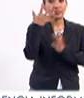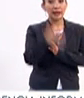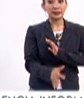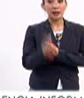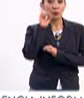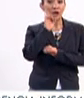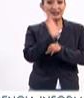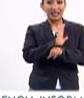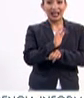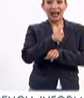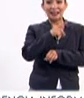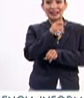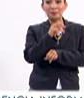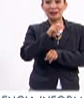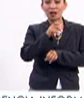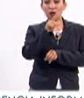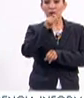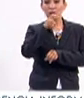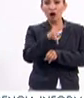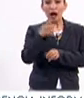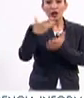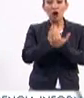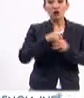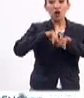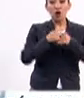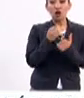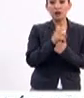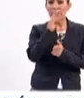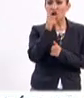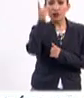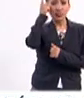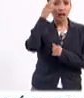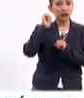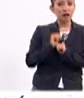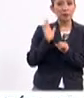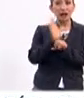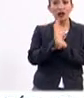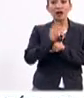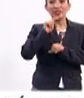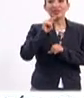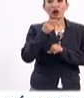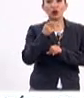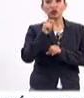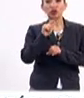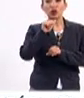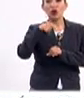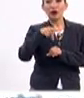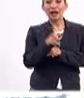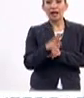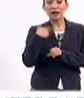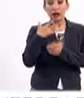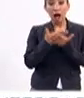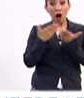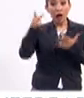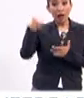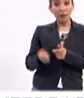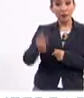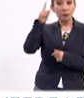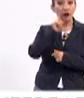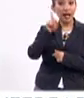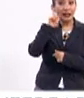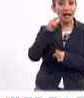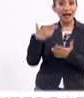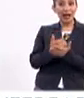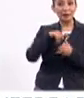En 2010, la cineasta Kathryn Bigelow ganó un Oscar a Mejor Dirección por la película The Hurt Locker, convirtiéndose en la